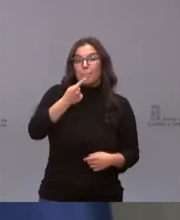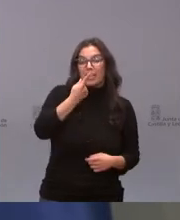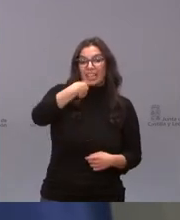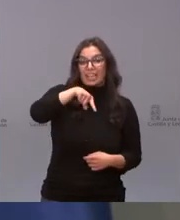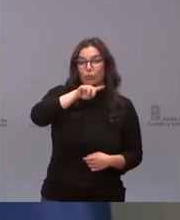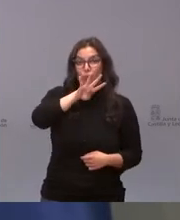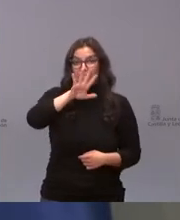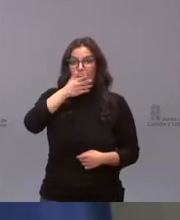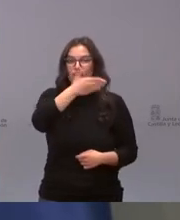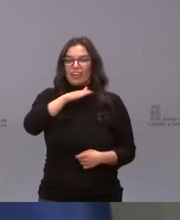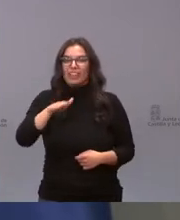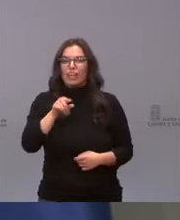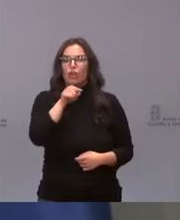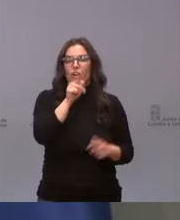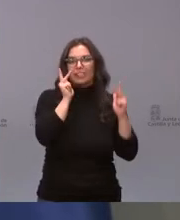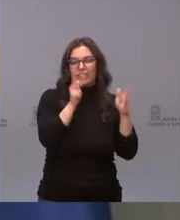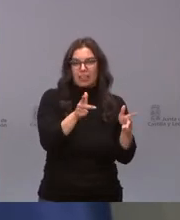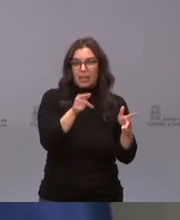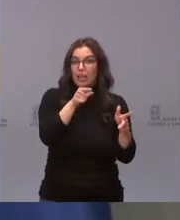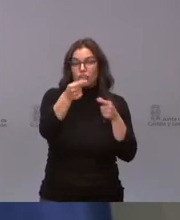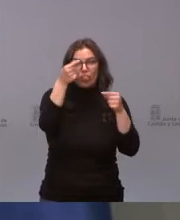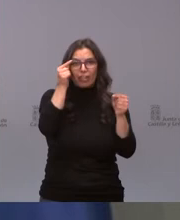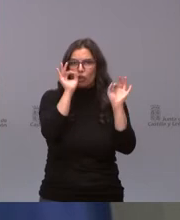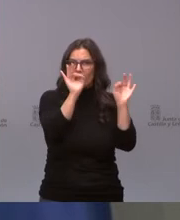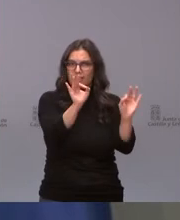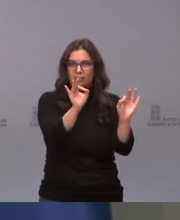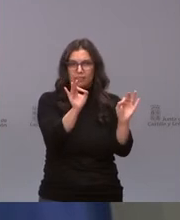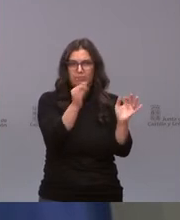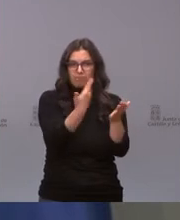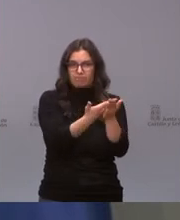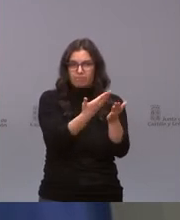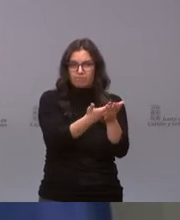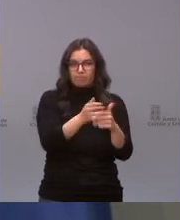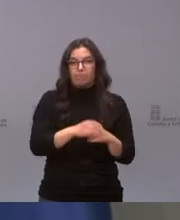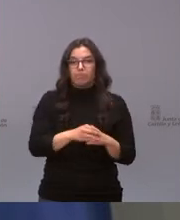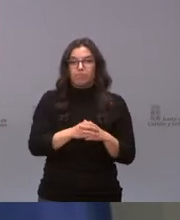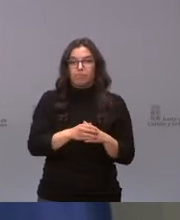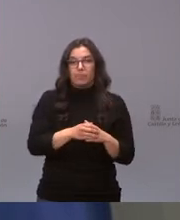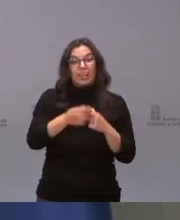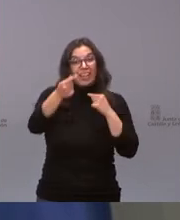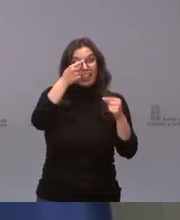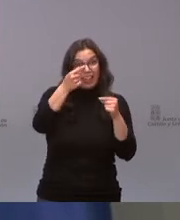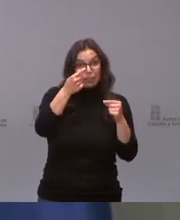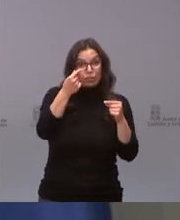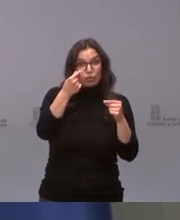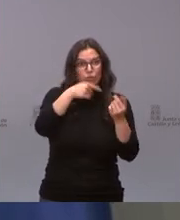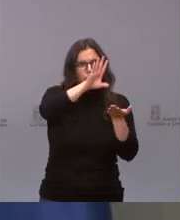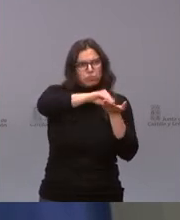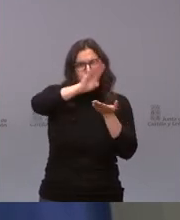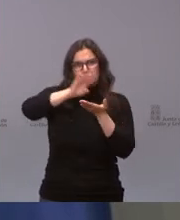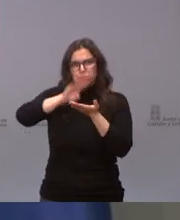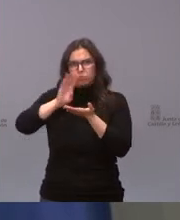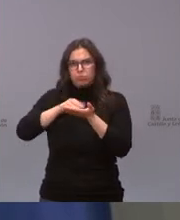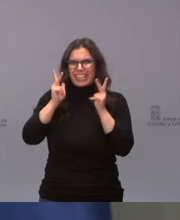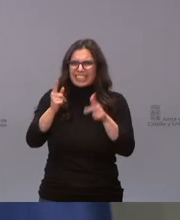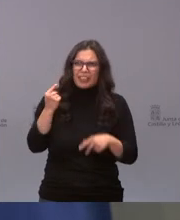residencias. Estos son los datos. Que los datos se han pasado a la Fiscalía, los de todas y cada una de